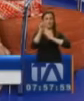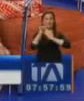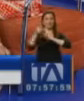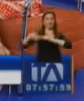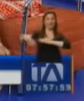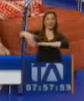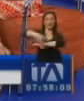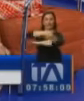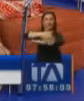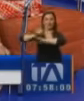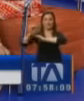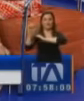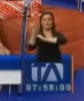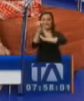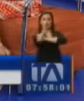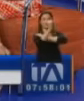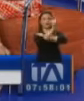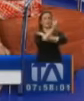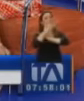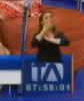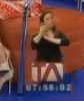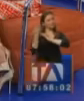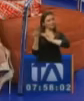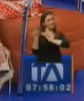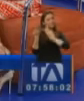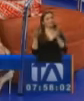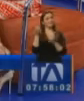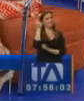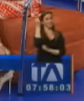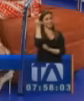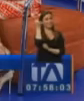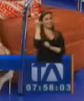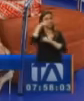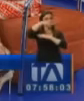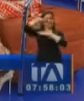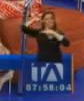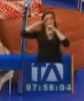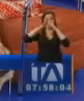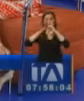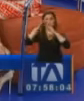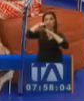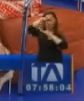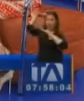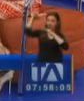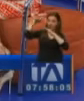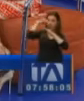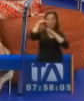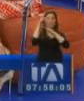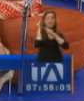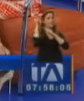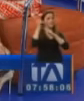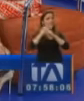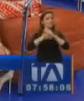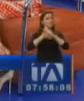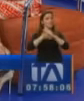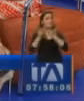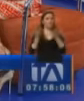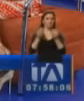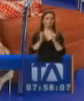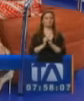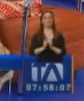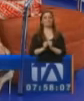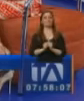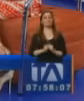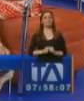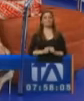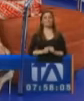el impacto de derechos de aire sobre las propiedades en la parte de abajo. Eso inclusive puede lesionar el